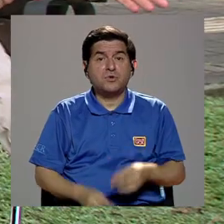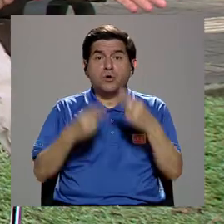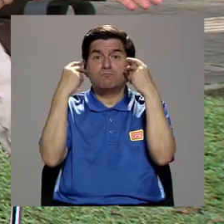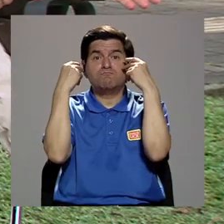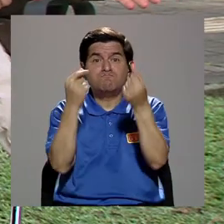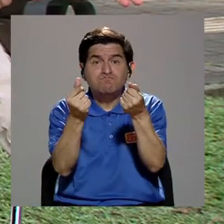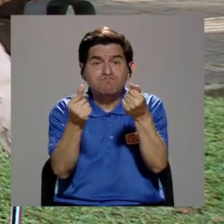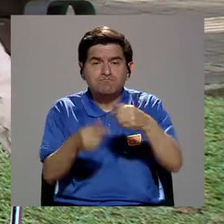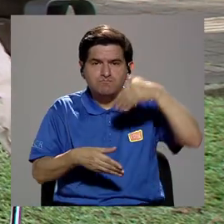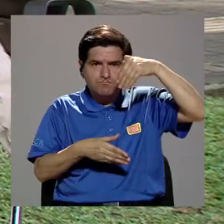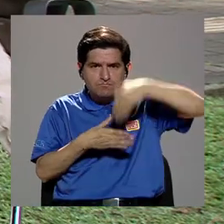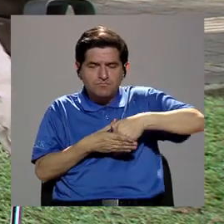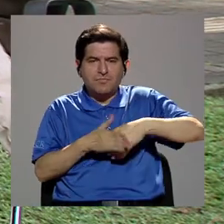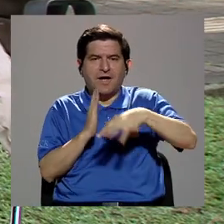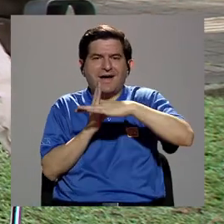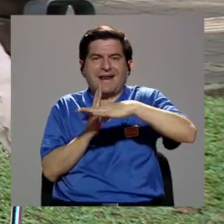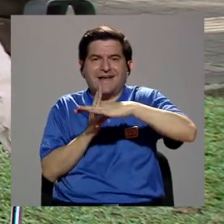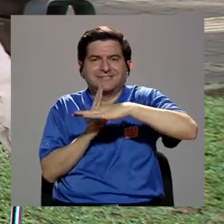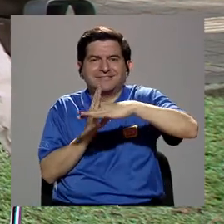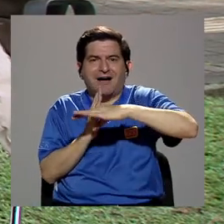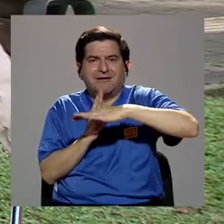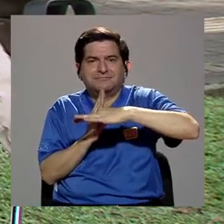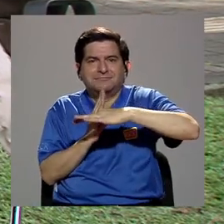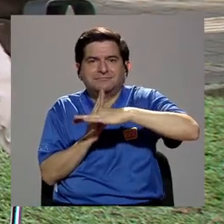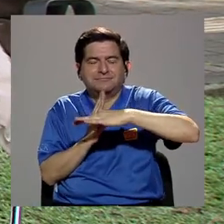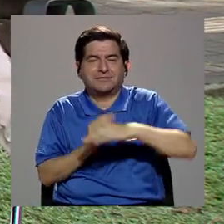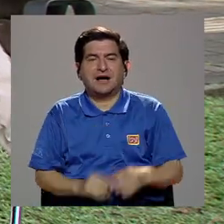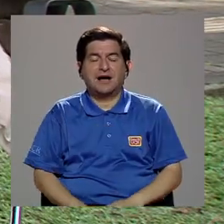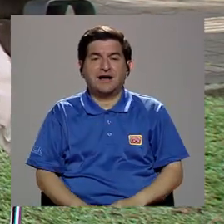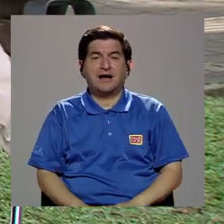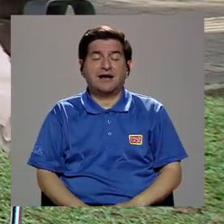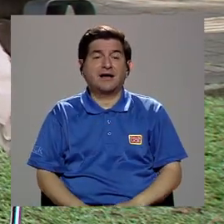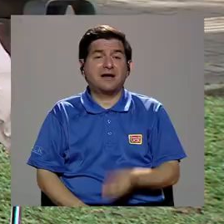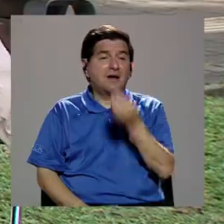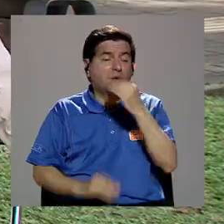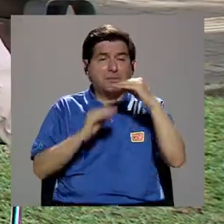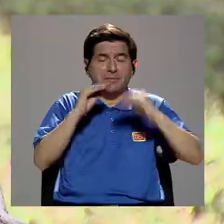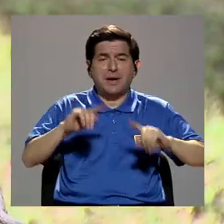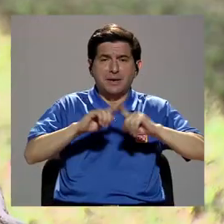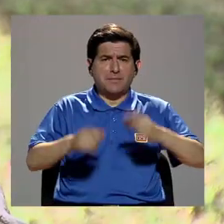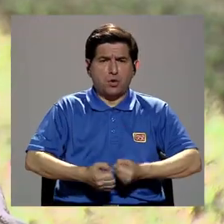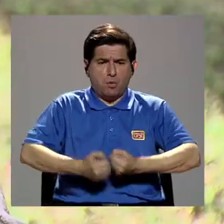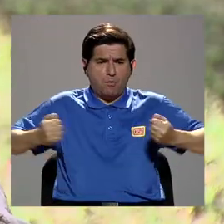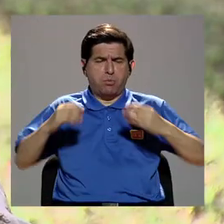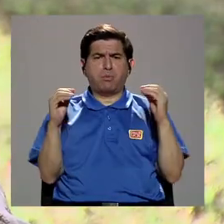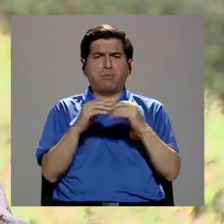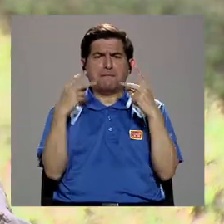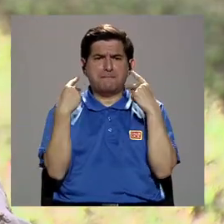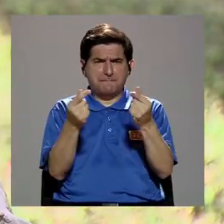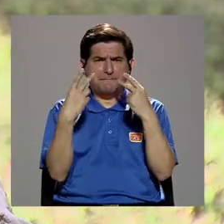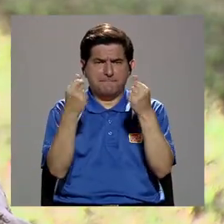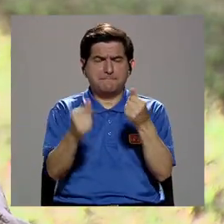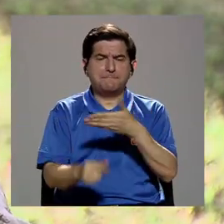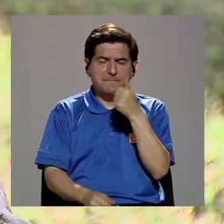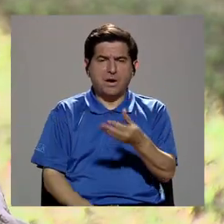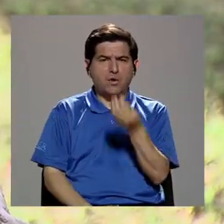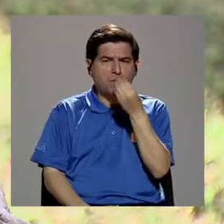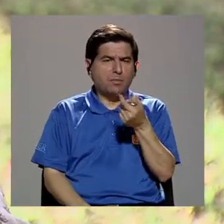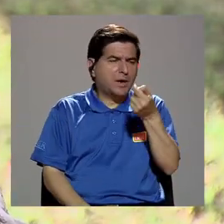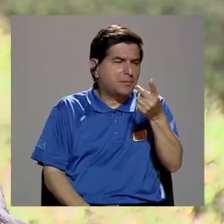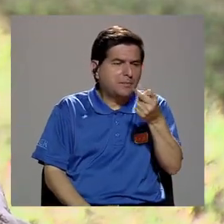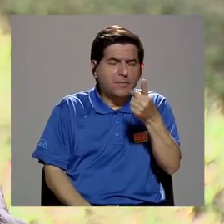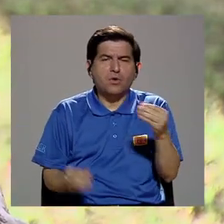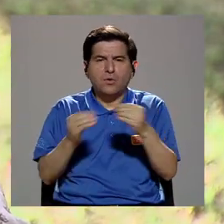automáticamente a grasa. Entonces, por eso es que comen menos y engordan más rápido. Uh-huh, uh-huh. pues, y se determina que es mejor comer poquitos